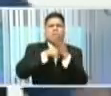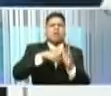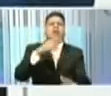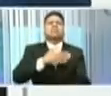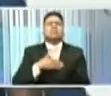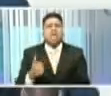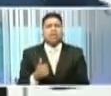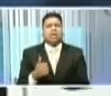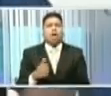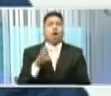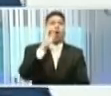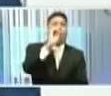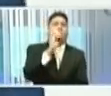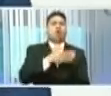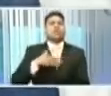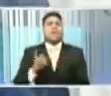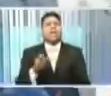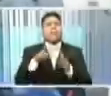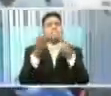¿O quieren la paz?